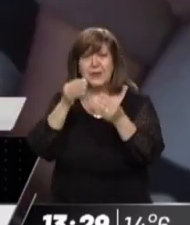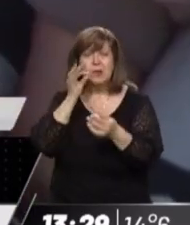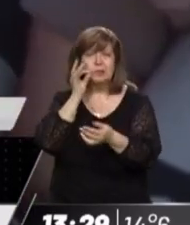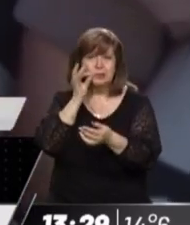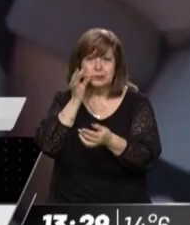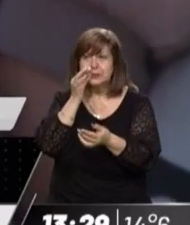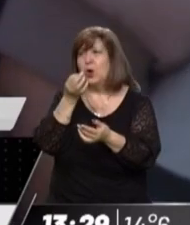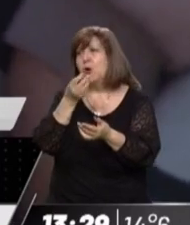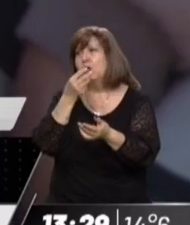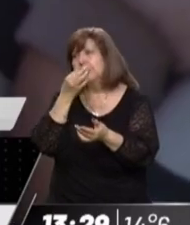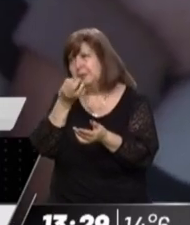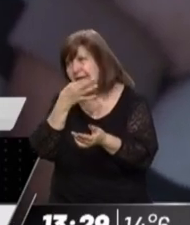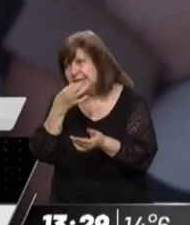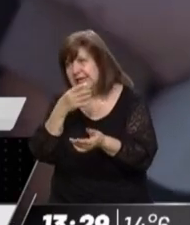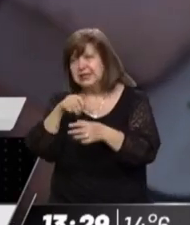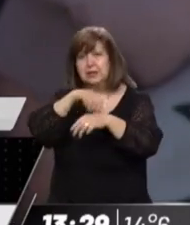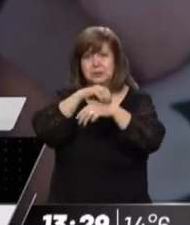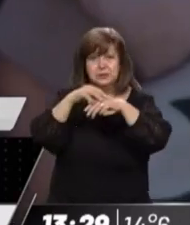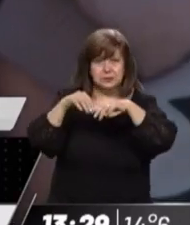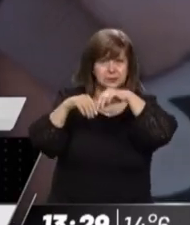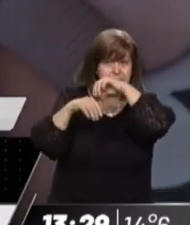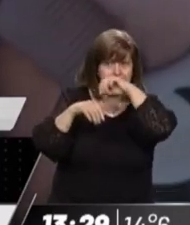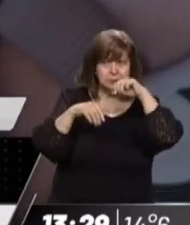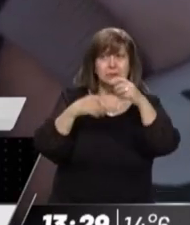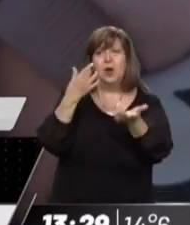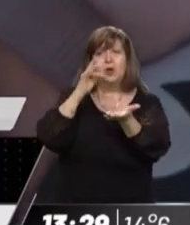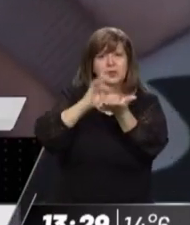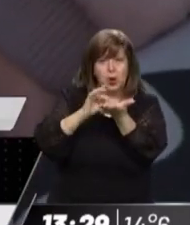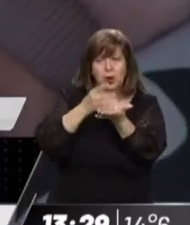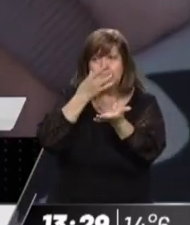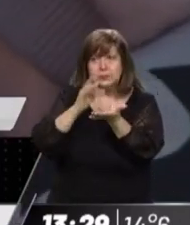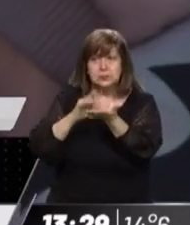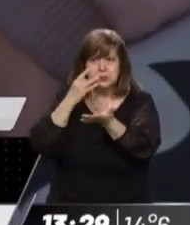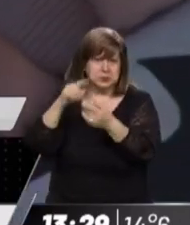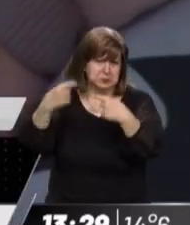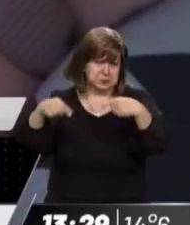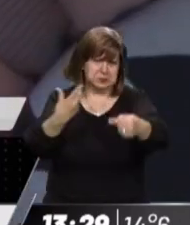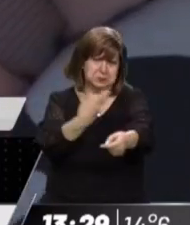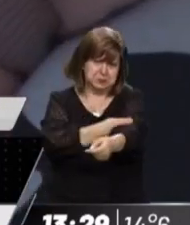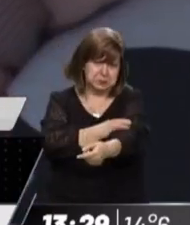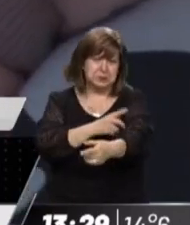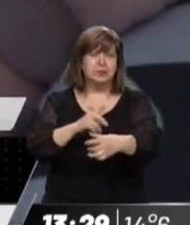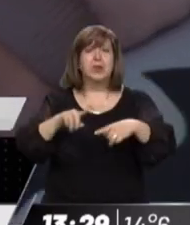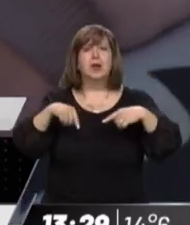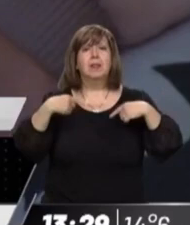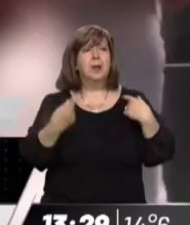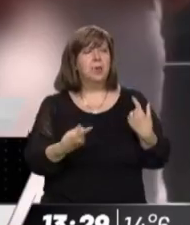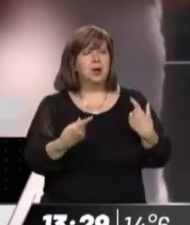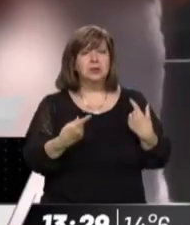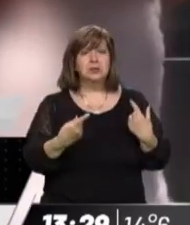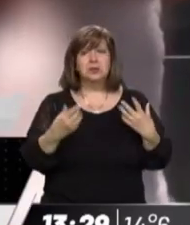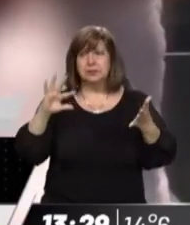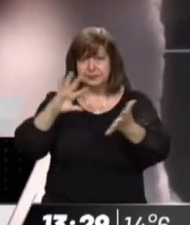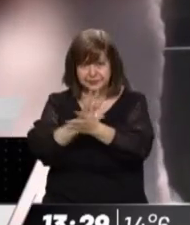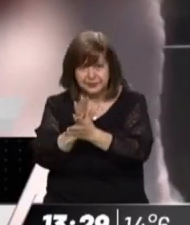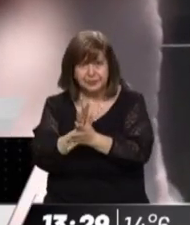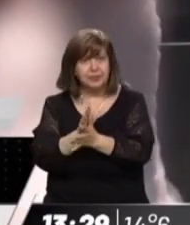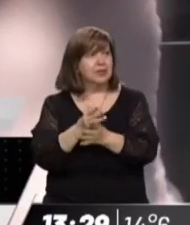las cosas de mi hijo. Empecé a vender la heladera, el tele. ¿Vendiste todo? Vendí todo. ¿Todo por comprar